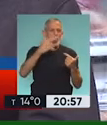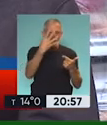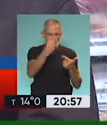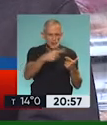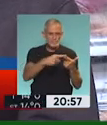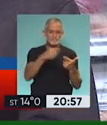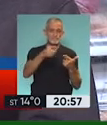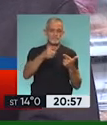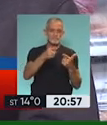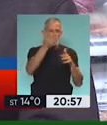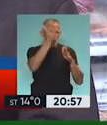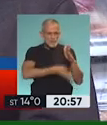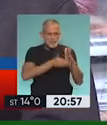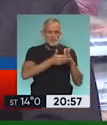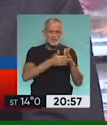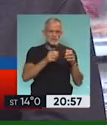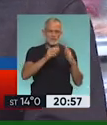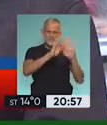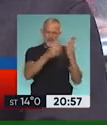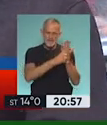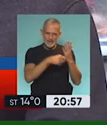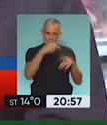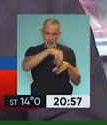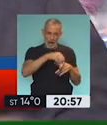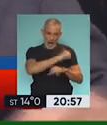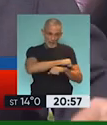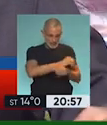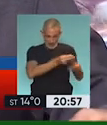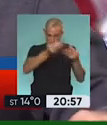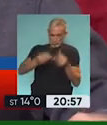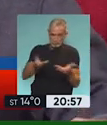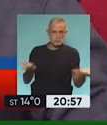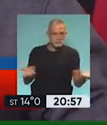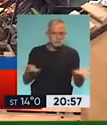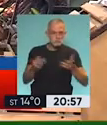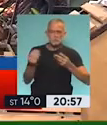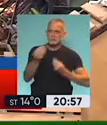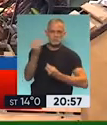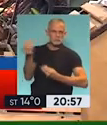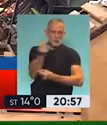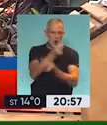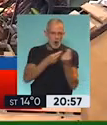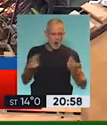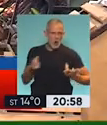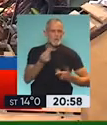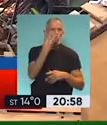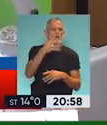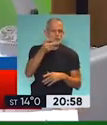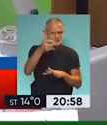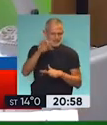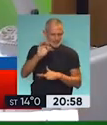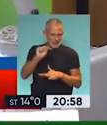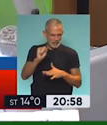Argentina. Bueno, Agustín, creo que está clarísimo. Te agradecemos como parte de Giramundo